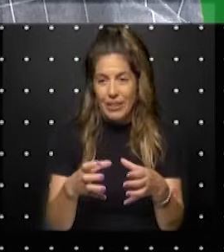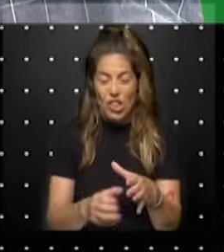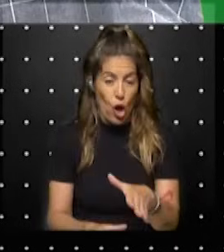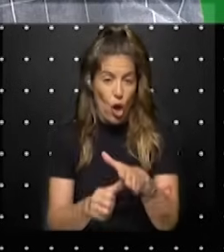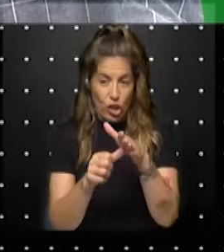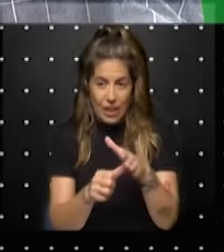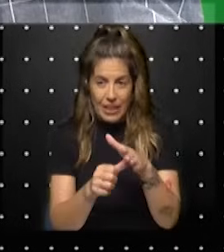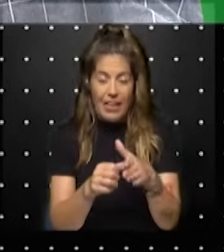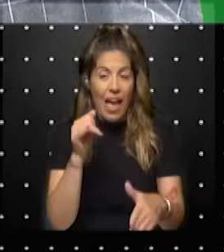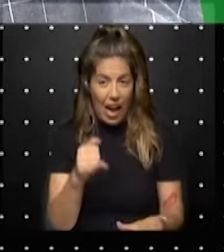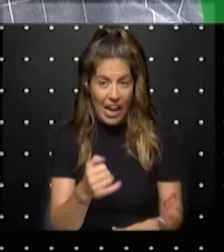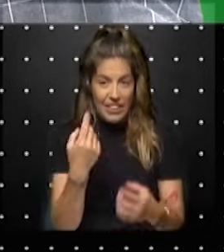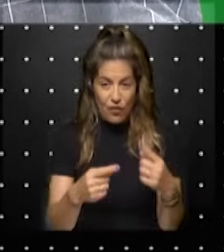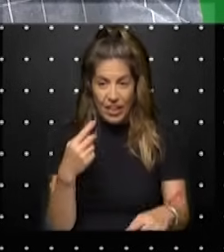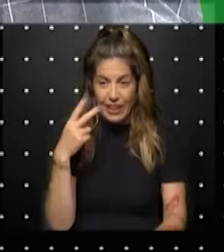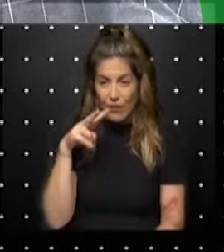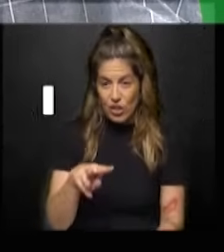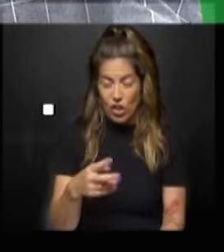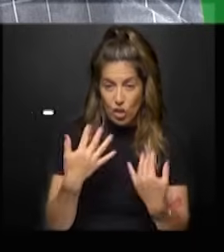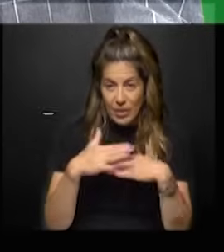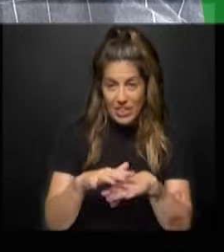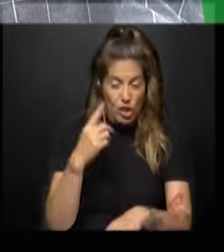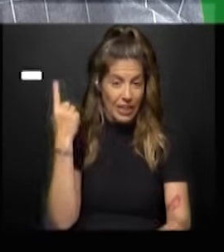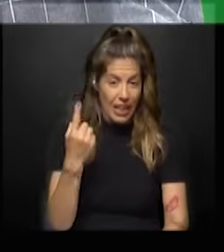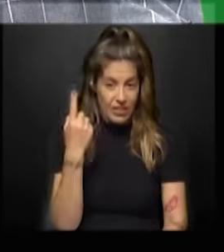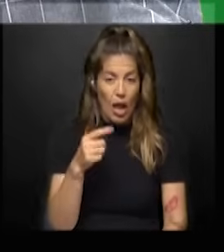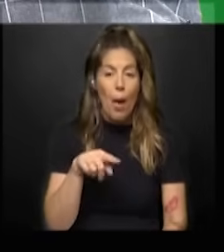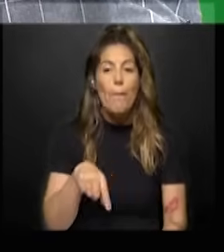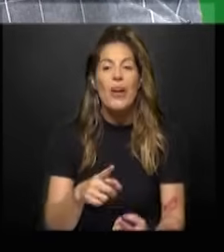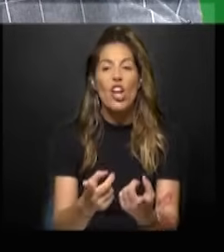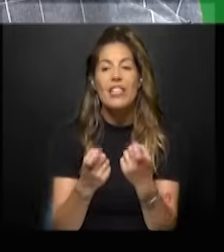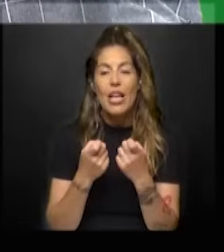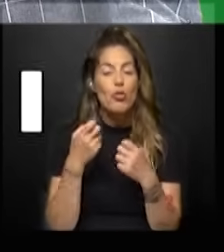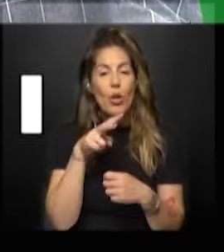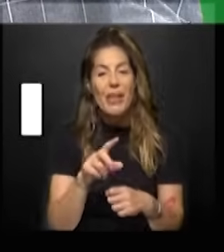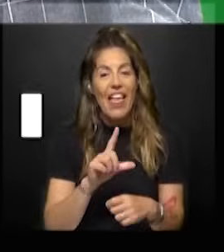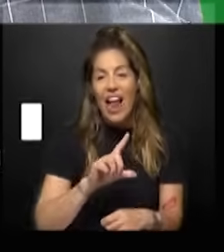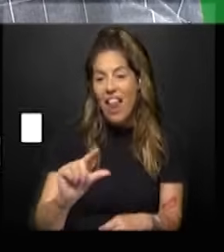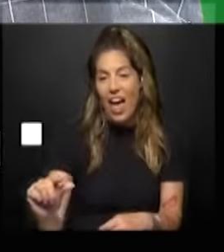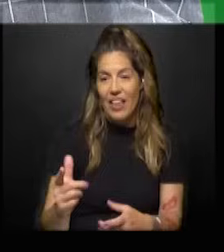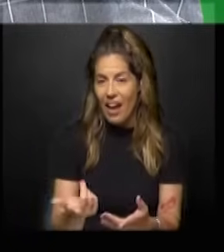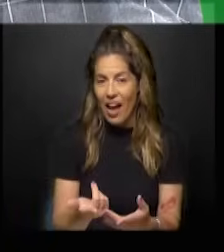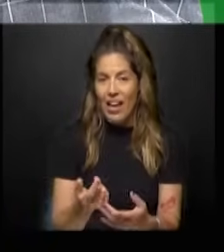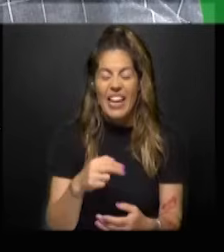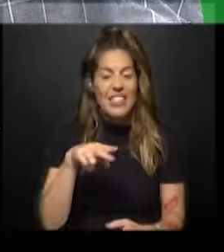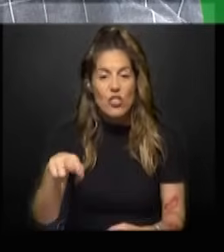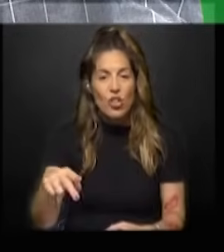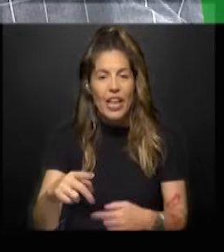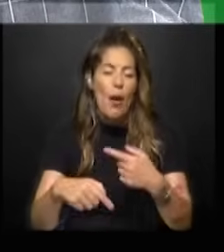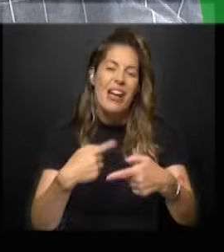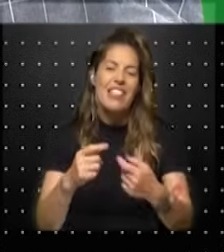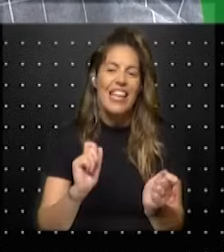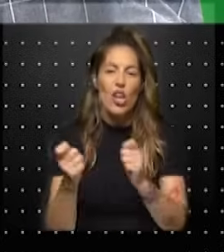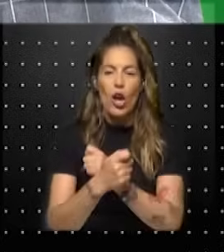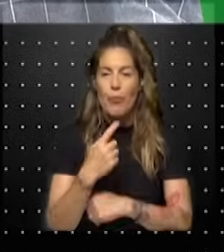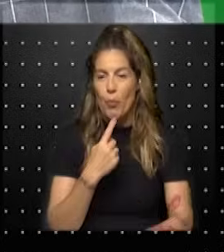líderes y demás, hay distintas visiones sobre inserción internacional. Pero necesitamos tener una mirada larga que se sostenga más allá de los cambios políticos,